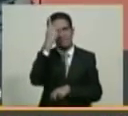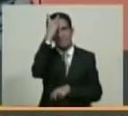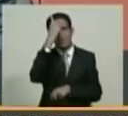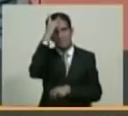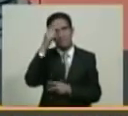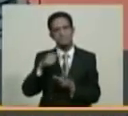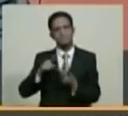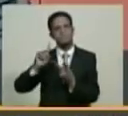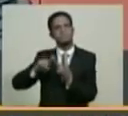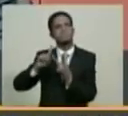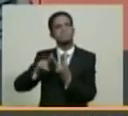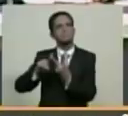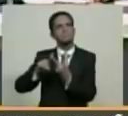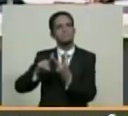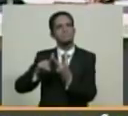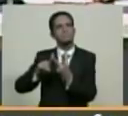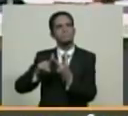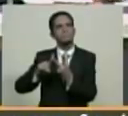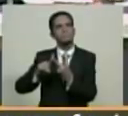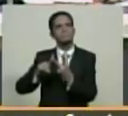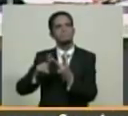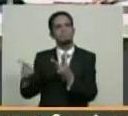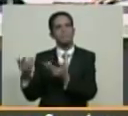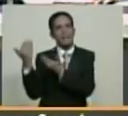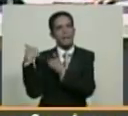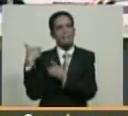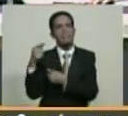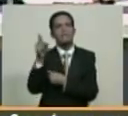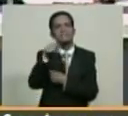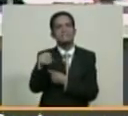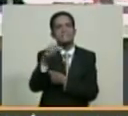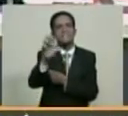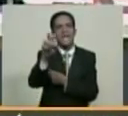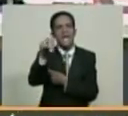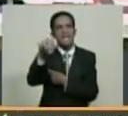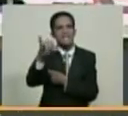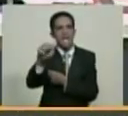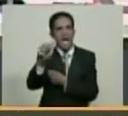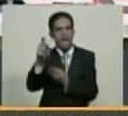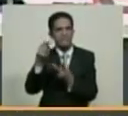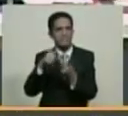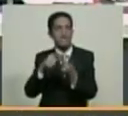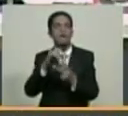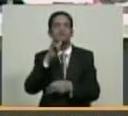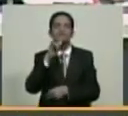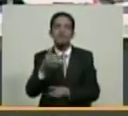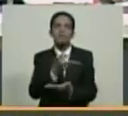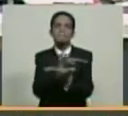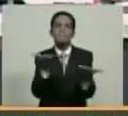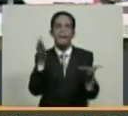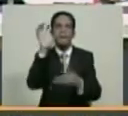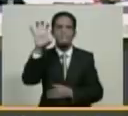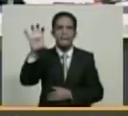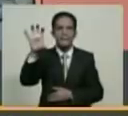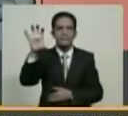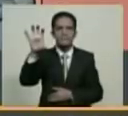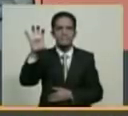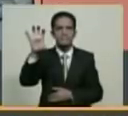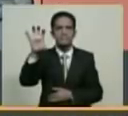superintendente del CENIAR, nuestro hermano José David Cabello, para informarle al país